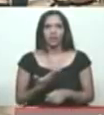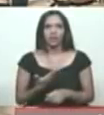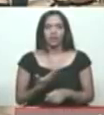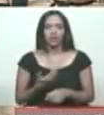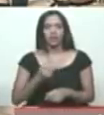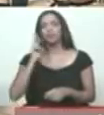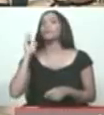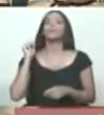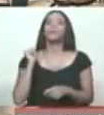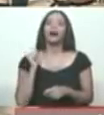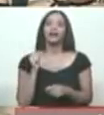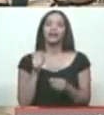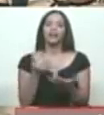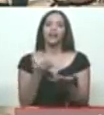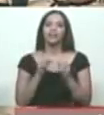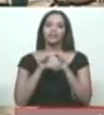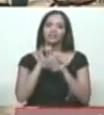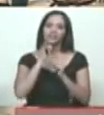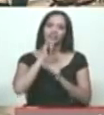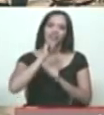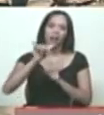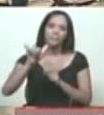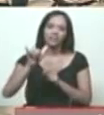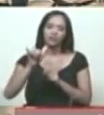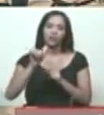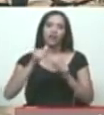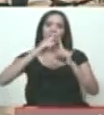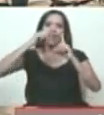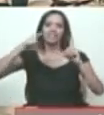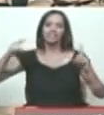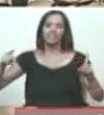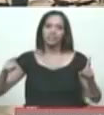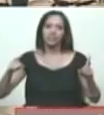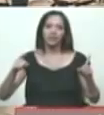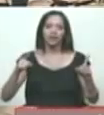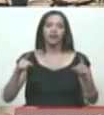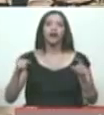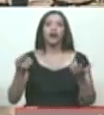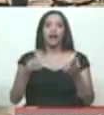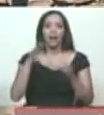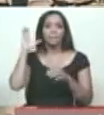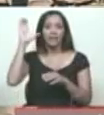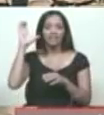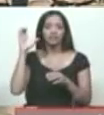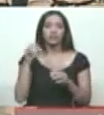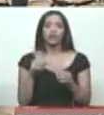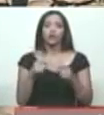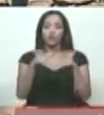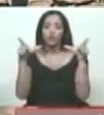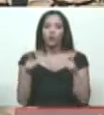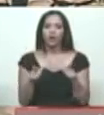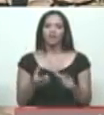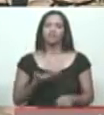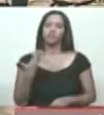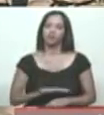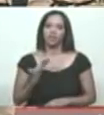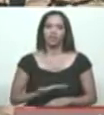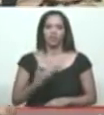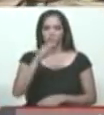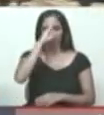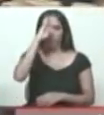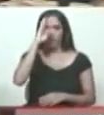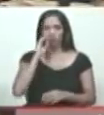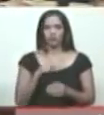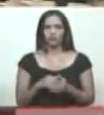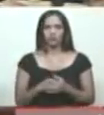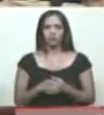la transmisión de la electricidad al país. Es un lugar vital, Diosdado.